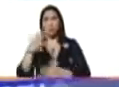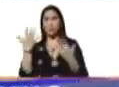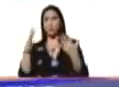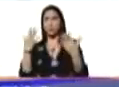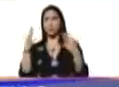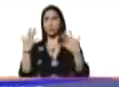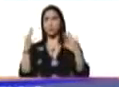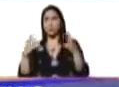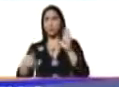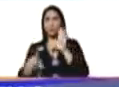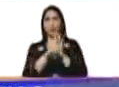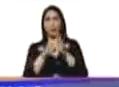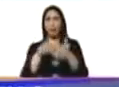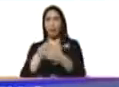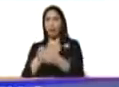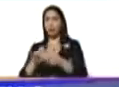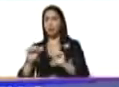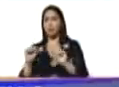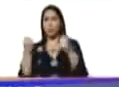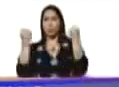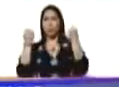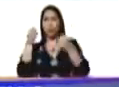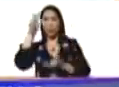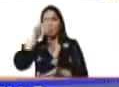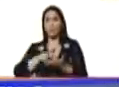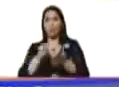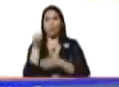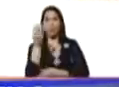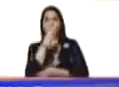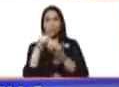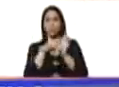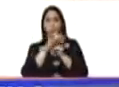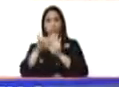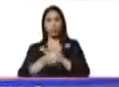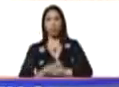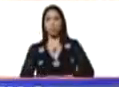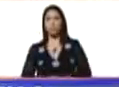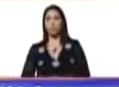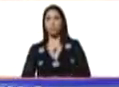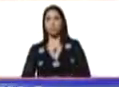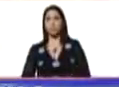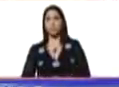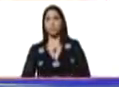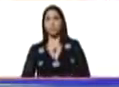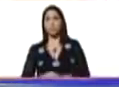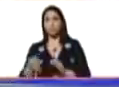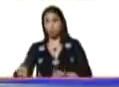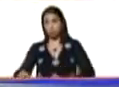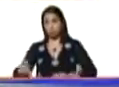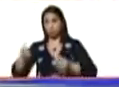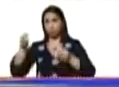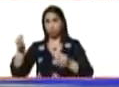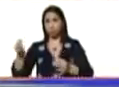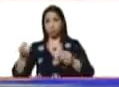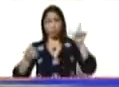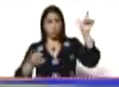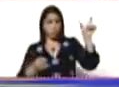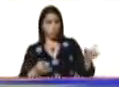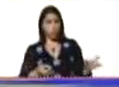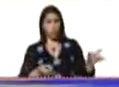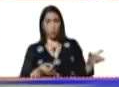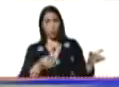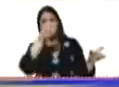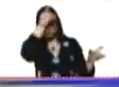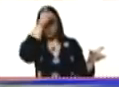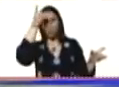Ley antibloqueo, aprobada por la Asamblea Nacional Constituyente. Entrega el ciudadano Diosdado